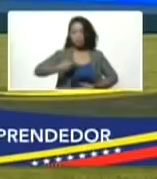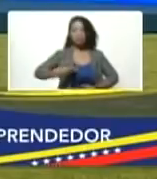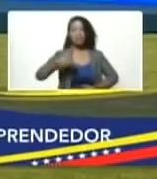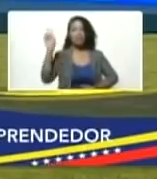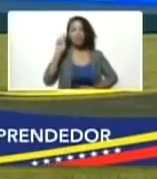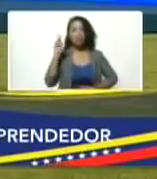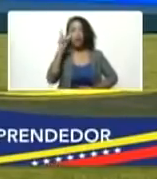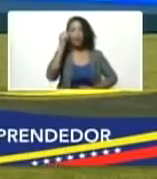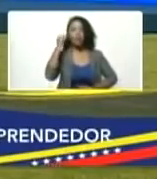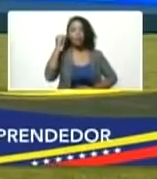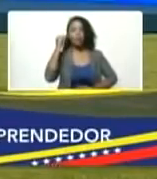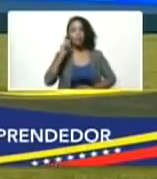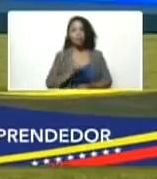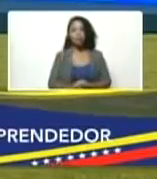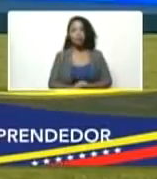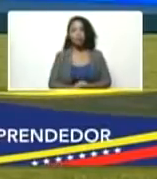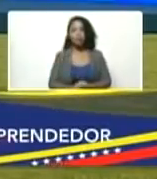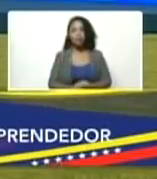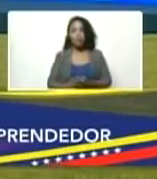y venezolana.